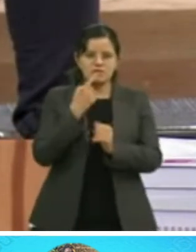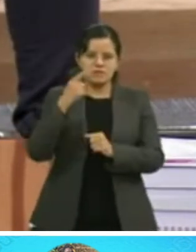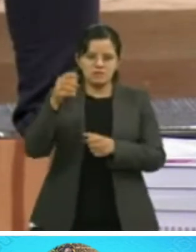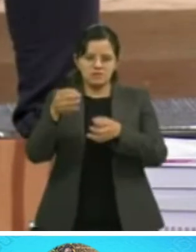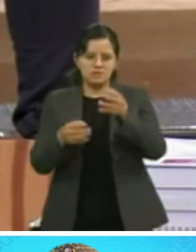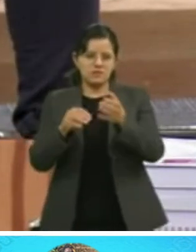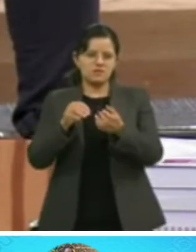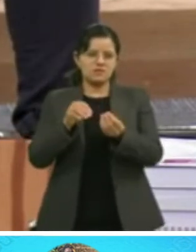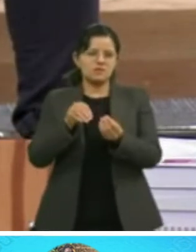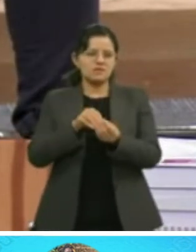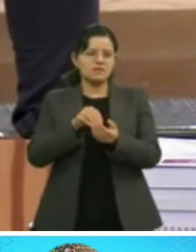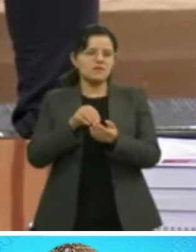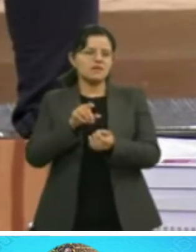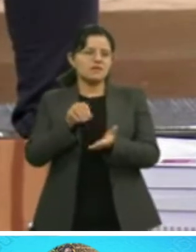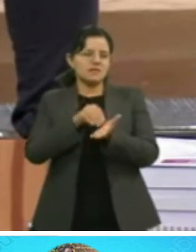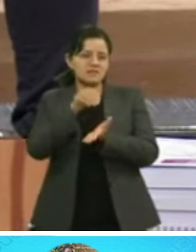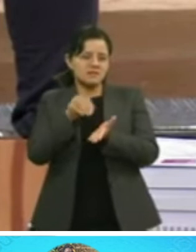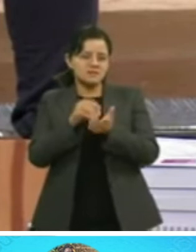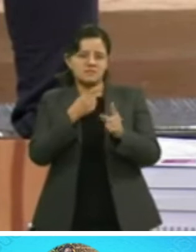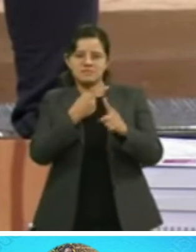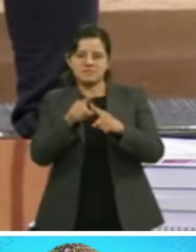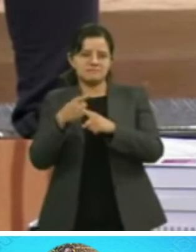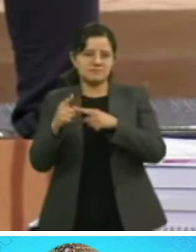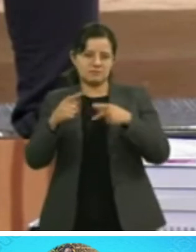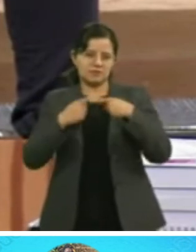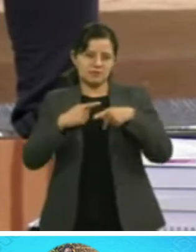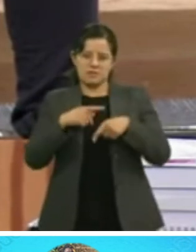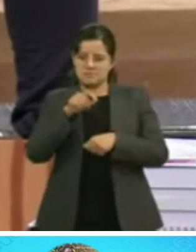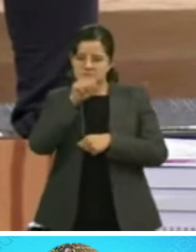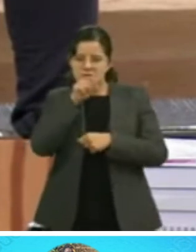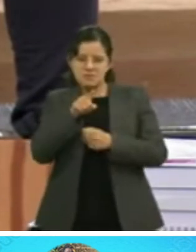de distrito y otros cargos judiciales.